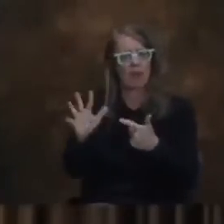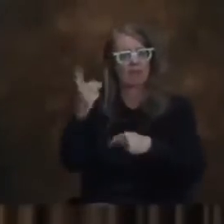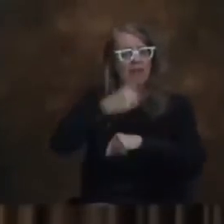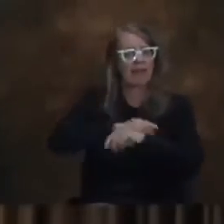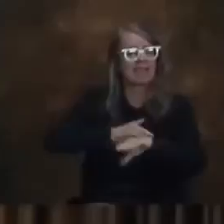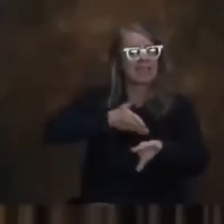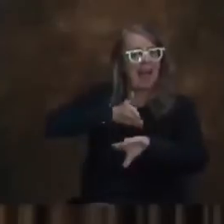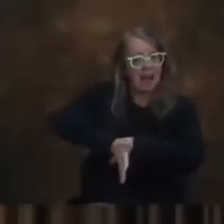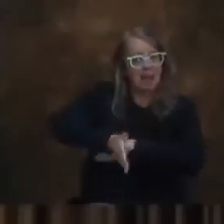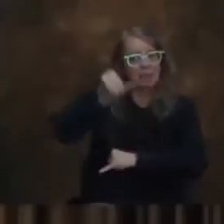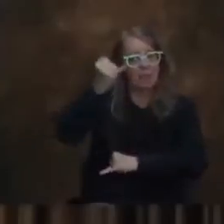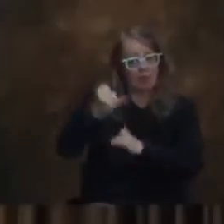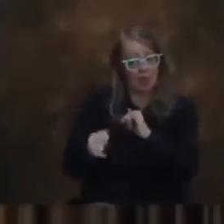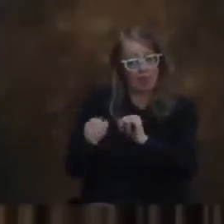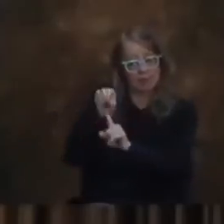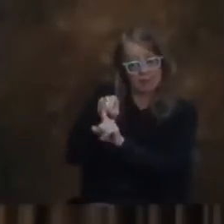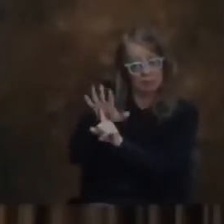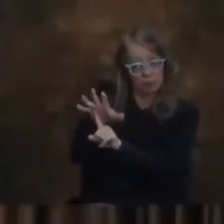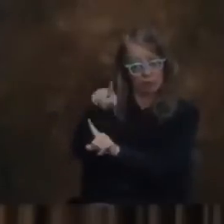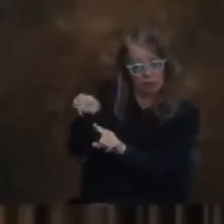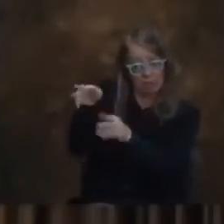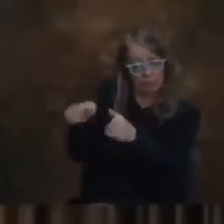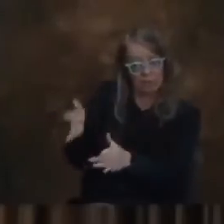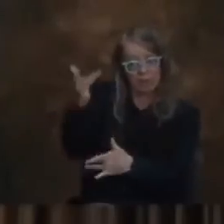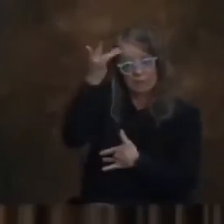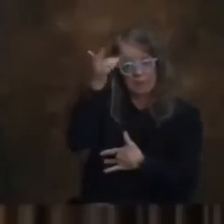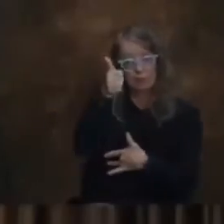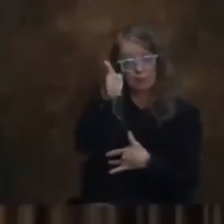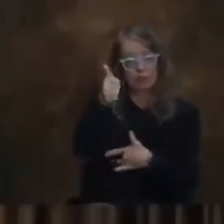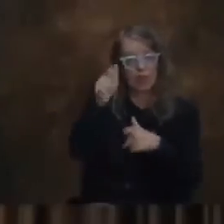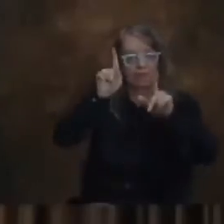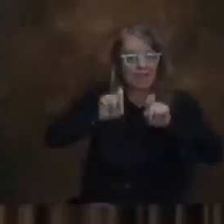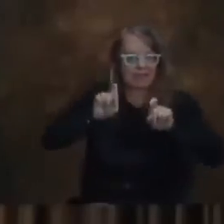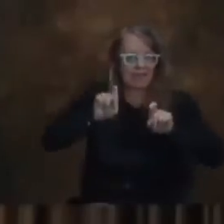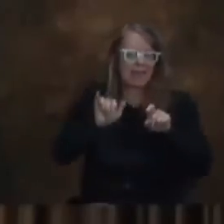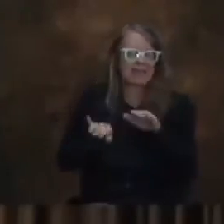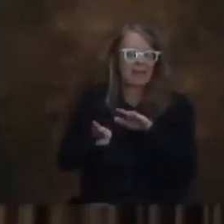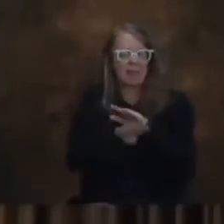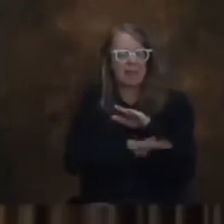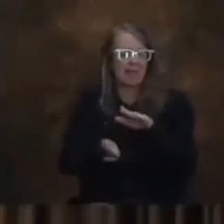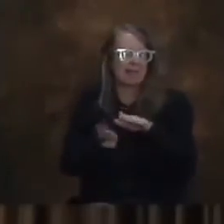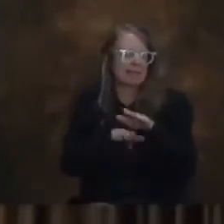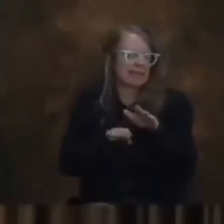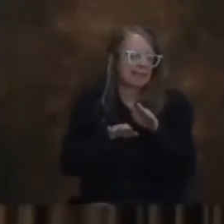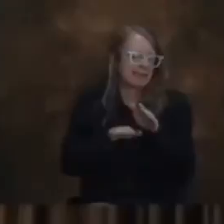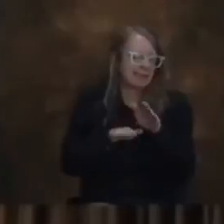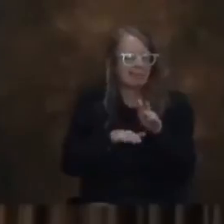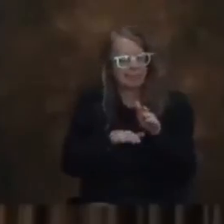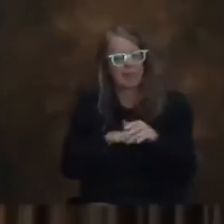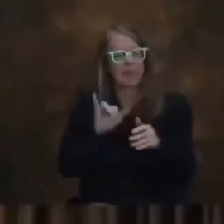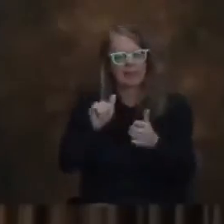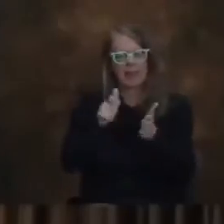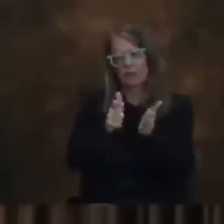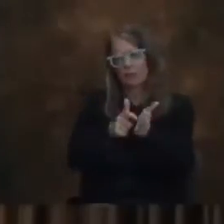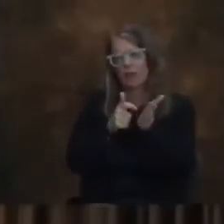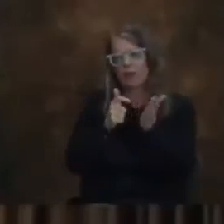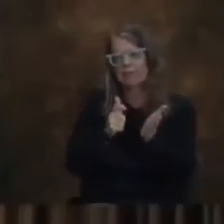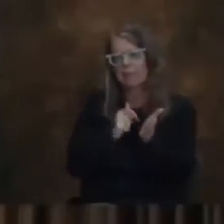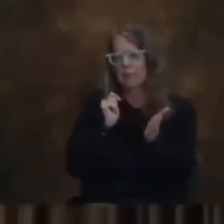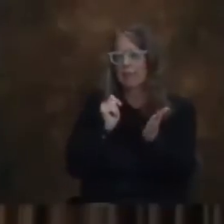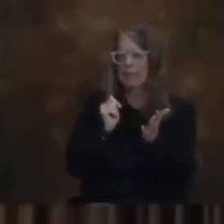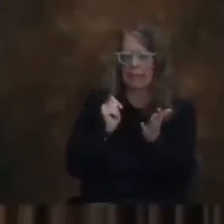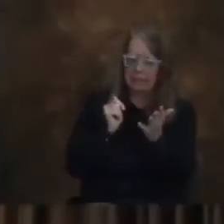momento de exposición que recibe una prueba eso es algo bastante básico y ese criterio llega a ser muy